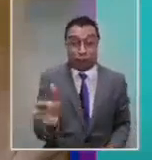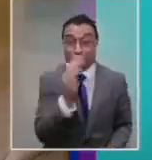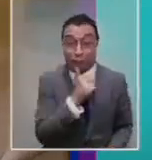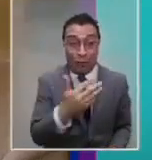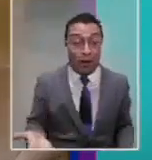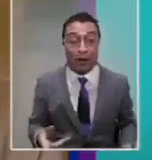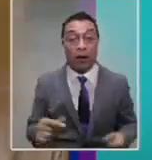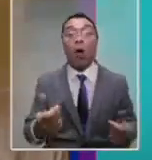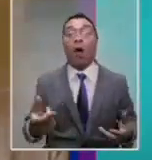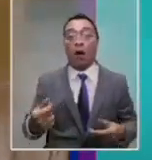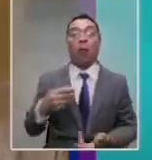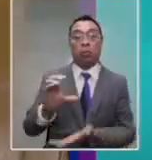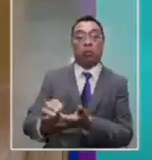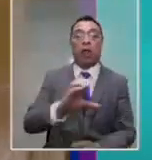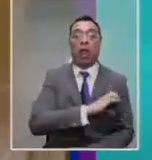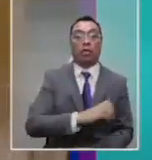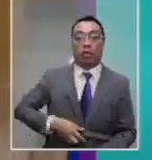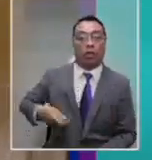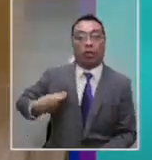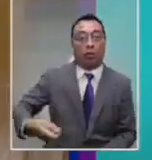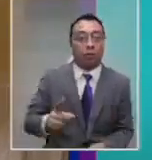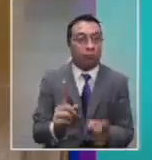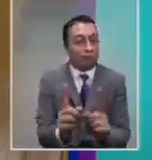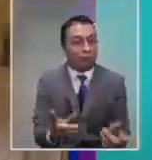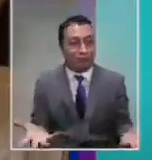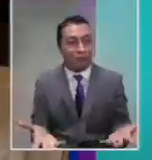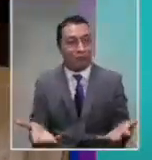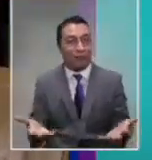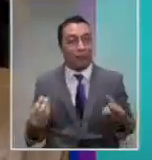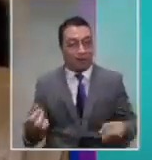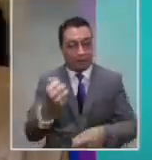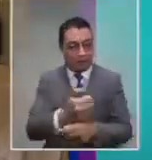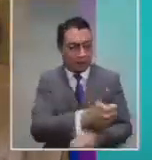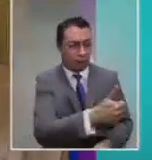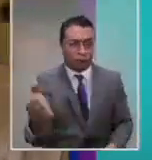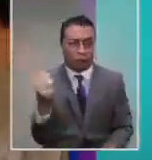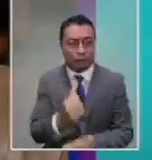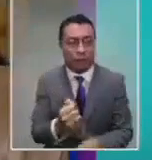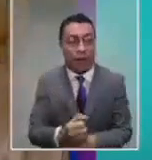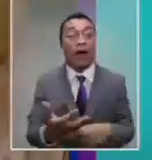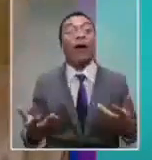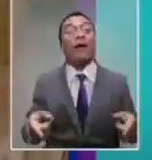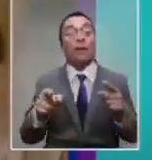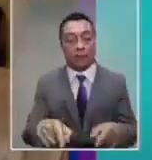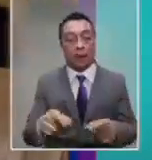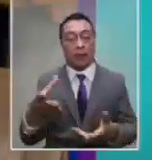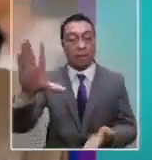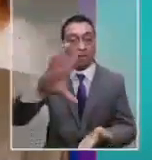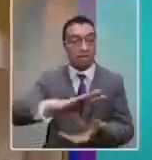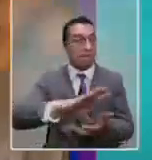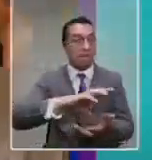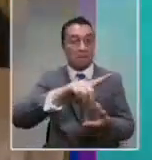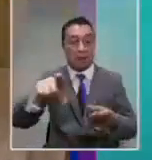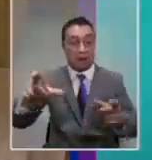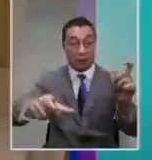activa, inactiva, quiero decir. Entonces yo te diría que el hecho de plantear que los migrantes saturan los servicios